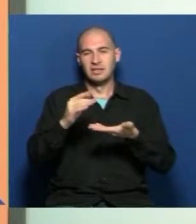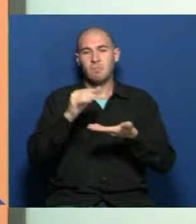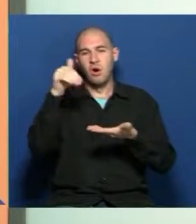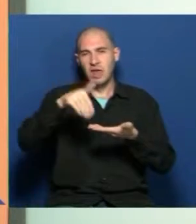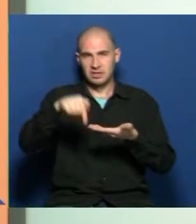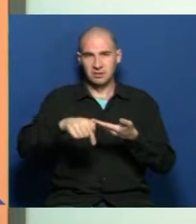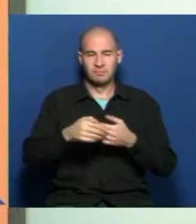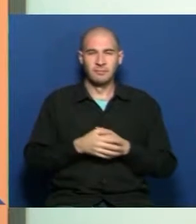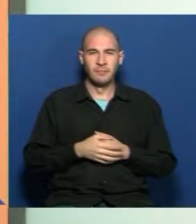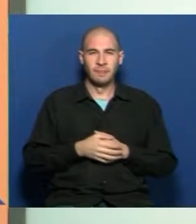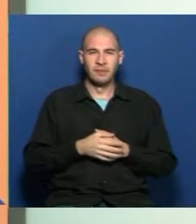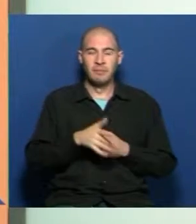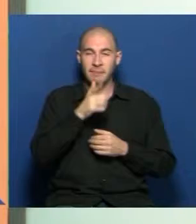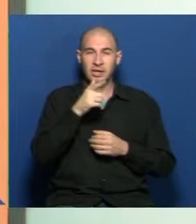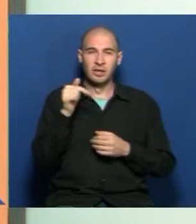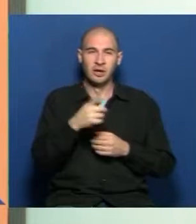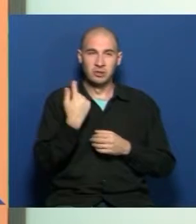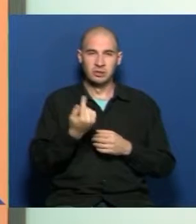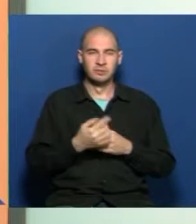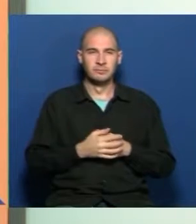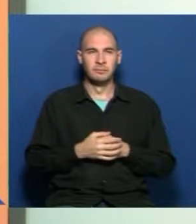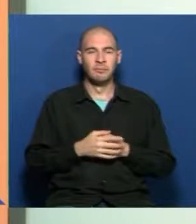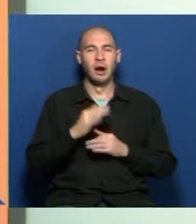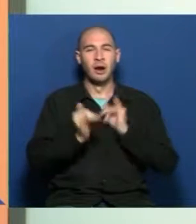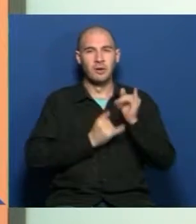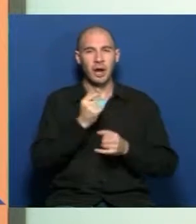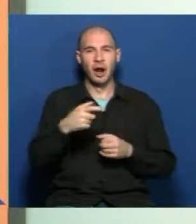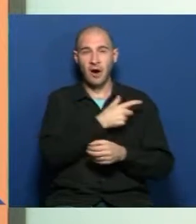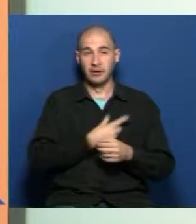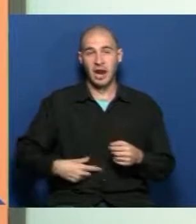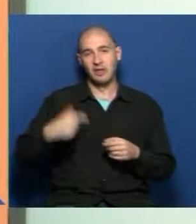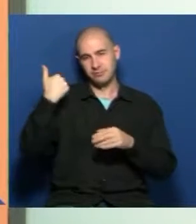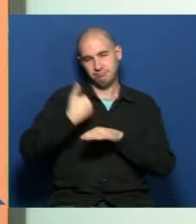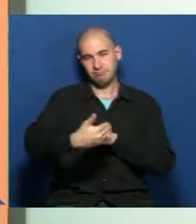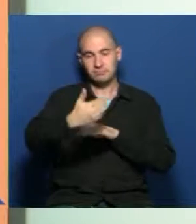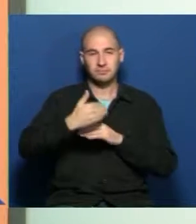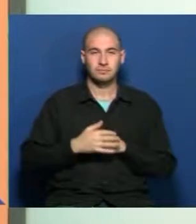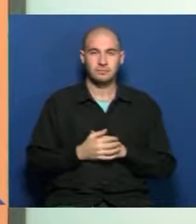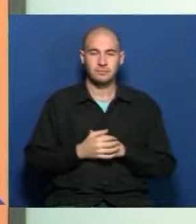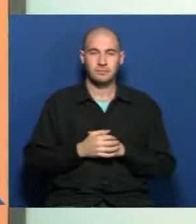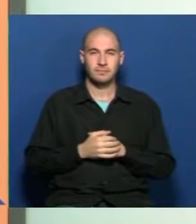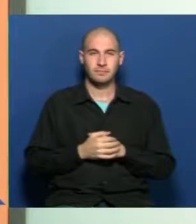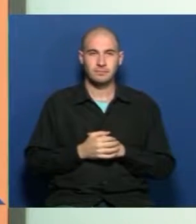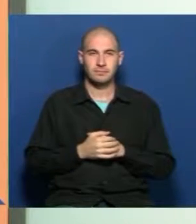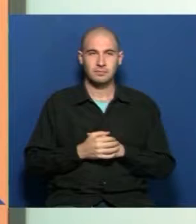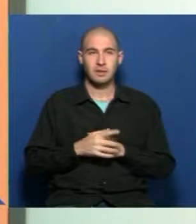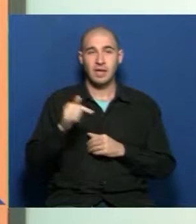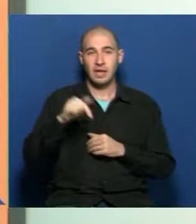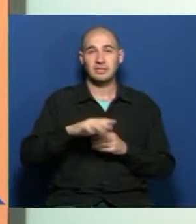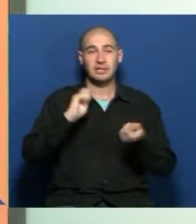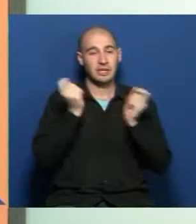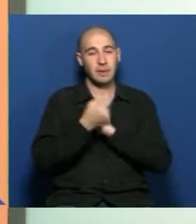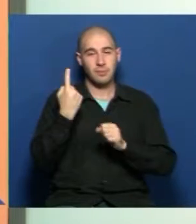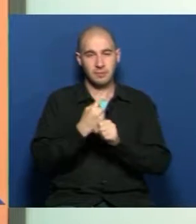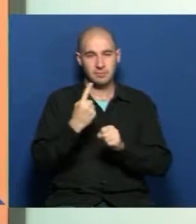Me parece que, por eso nosotros hemos dicho desde el gobernador en adelante que esta es una primera